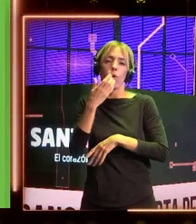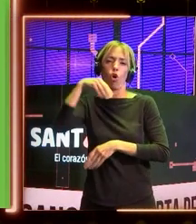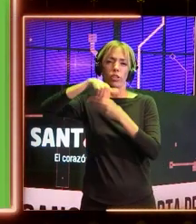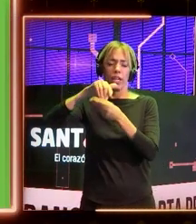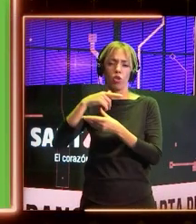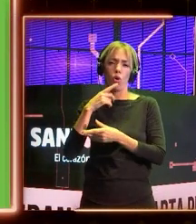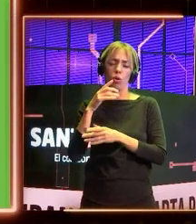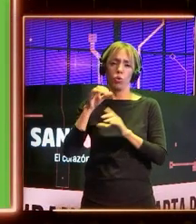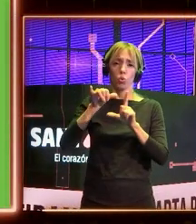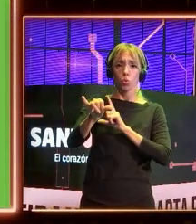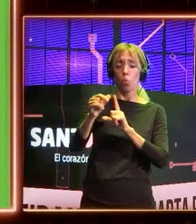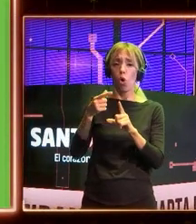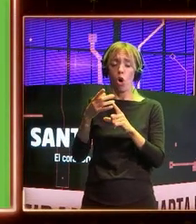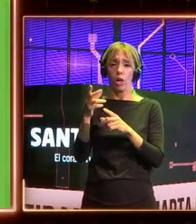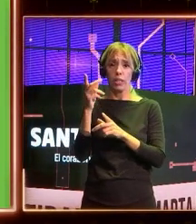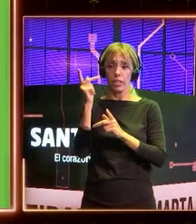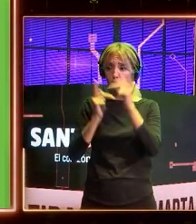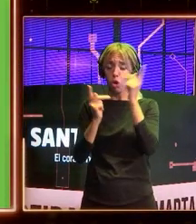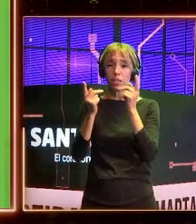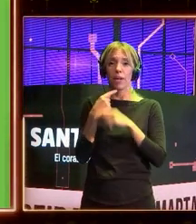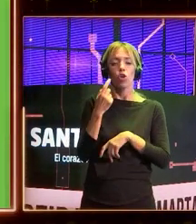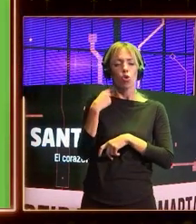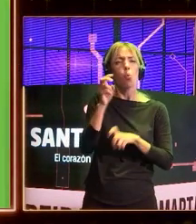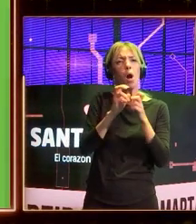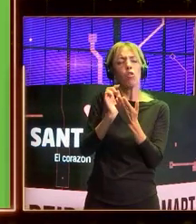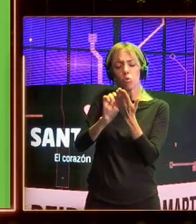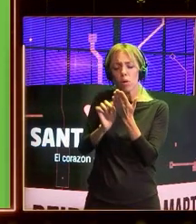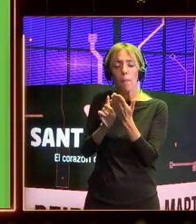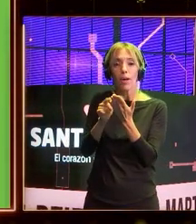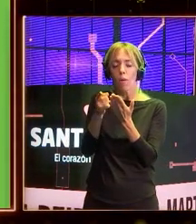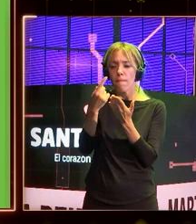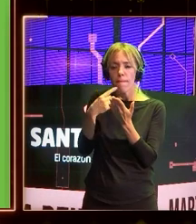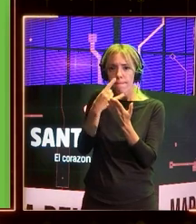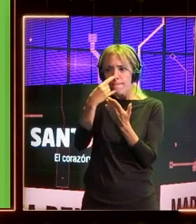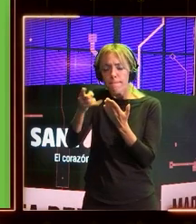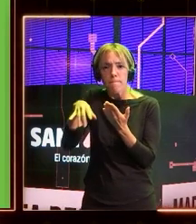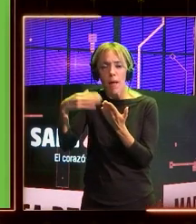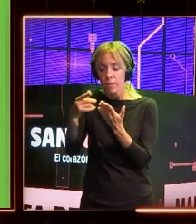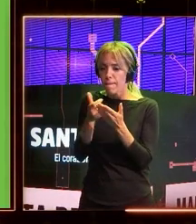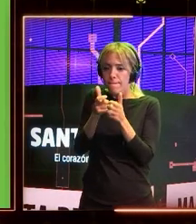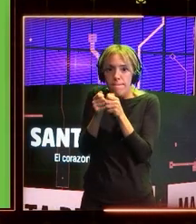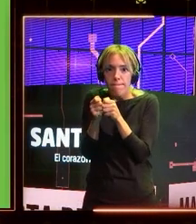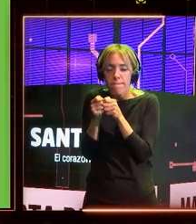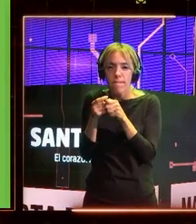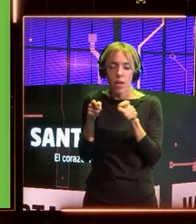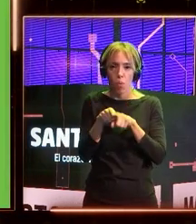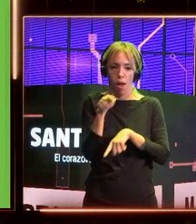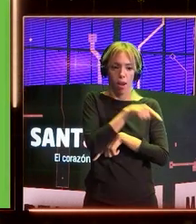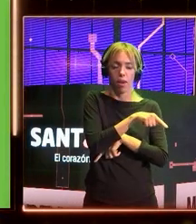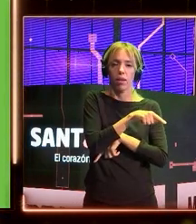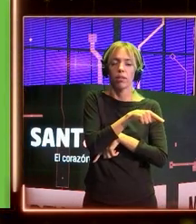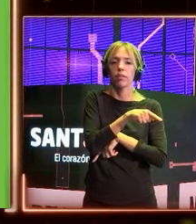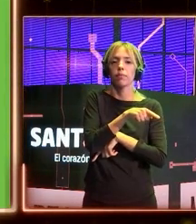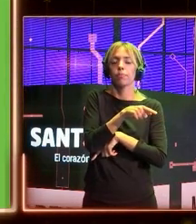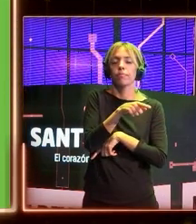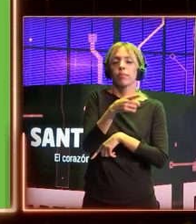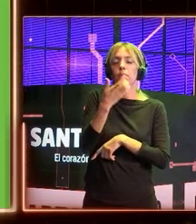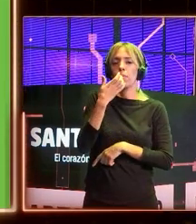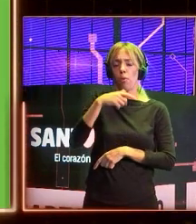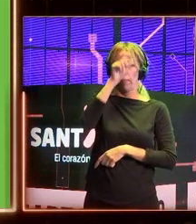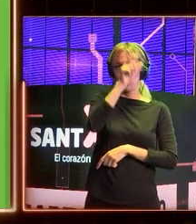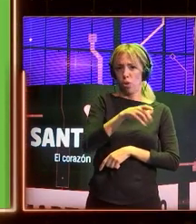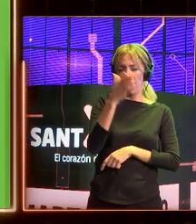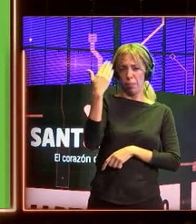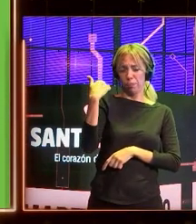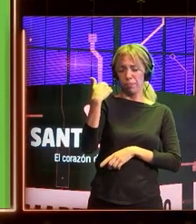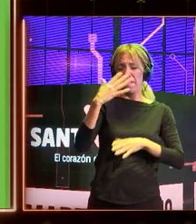que te ofrecen siempre lo mismo que estabas buscando, pero un poquito más, ¿no? Lo mismo, Sinead Tufekci, una columnista de New York Times,